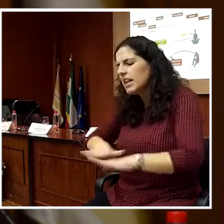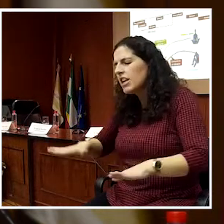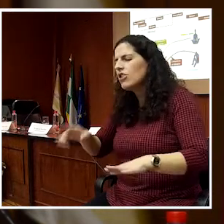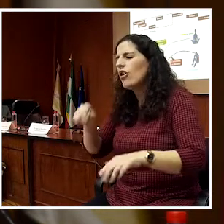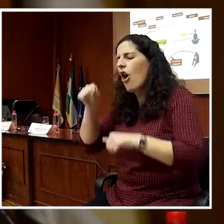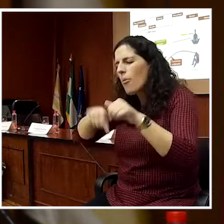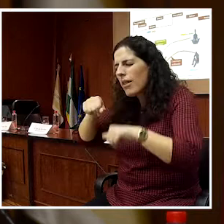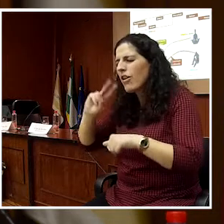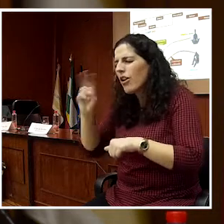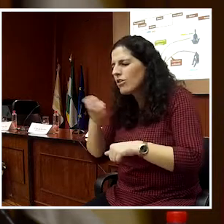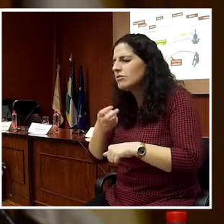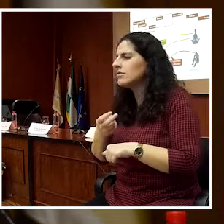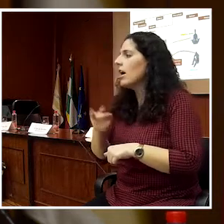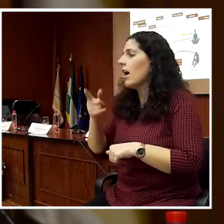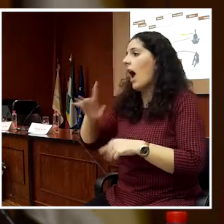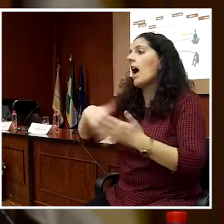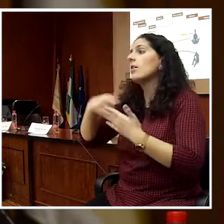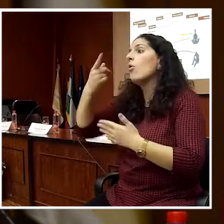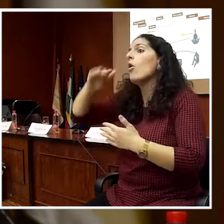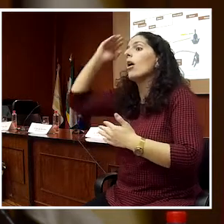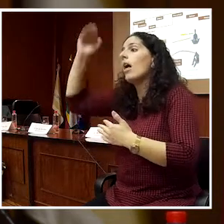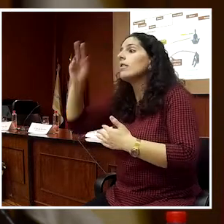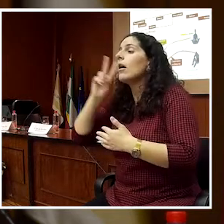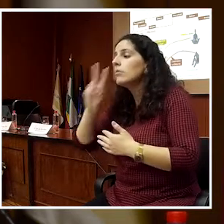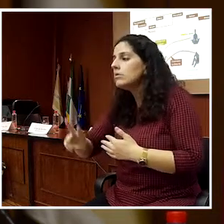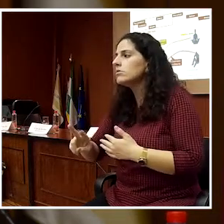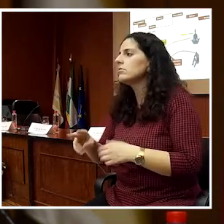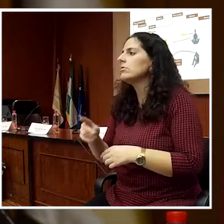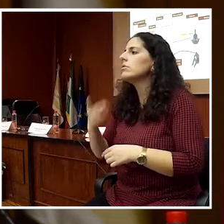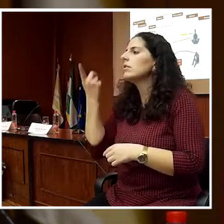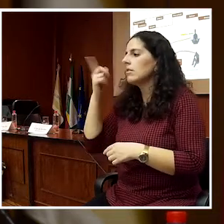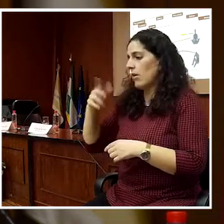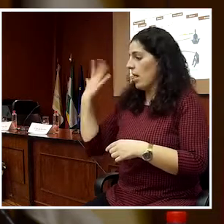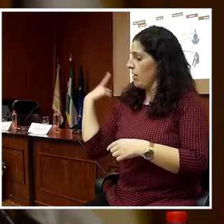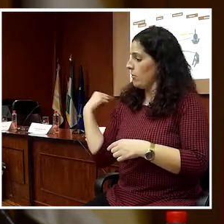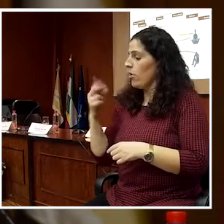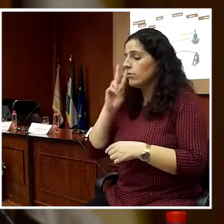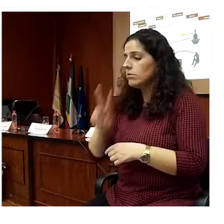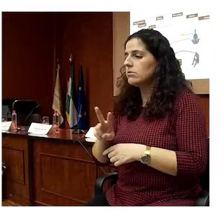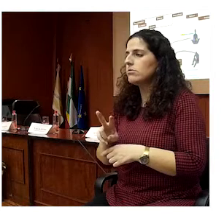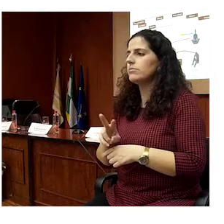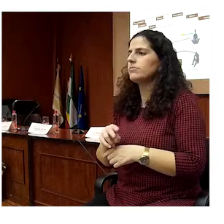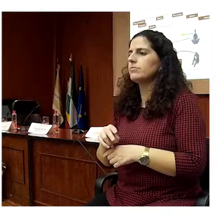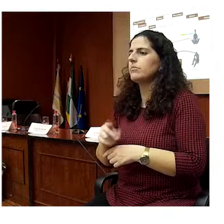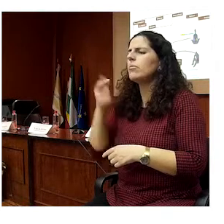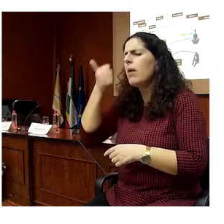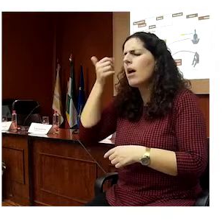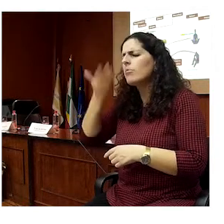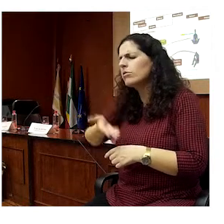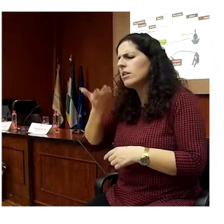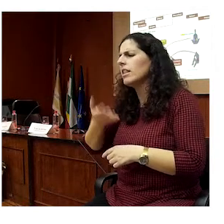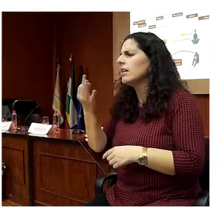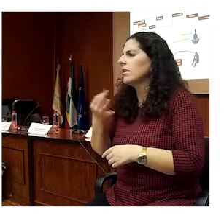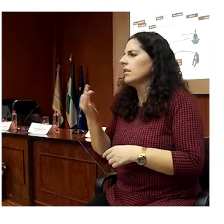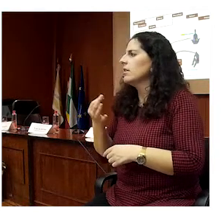vida respecto, como digo, a la etapa adulta, y especialmente en los últimos años se le está dando mucha